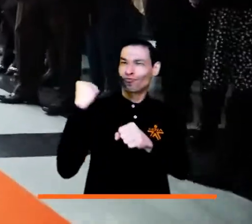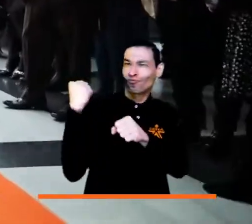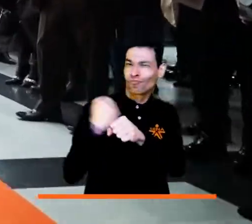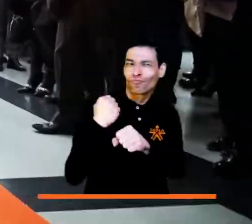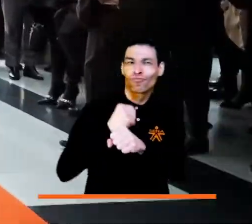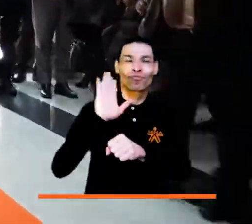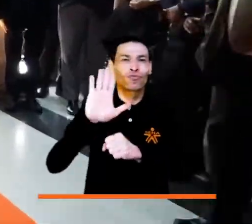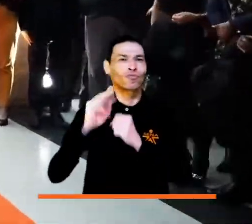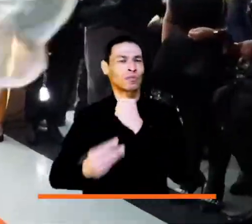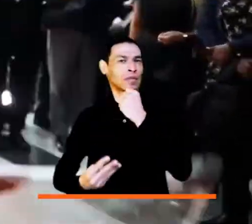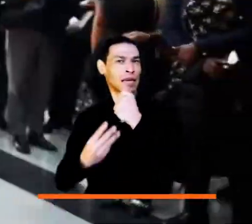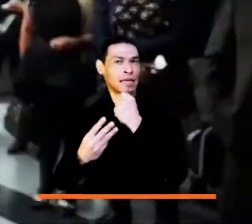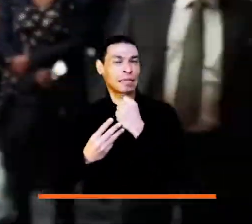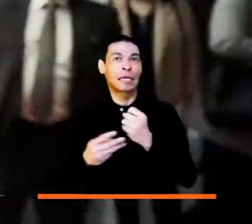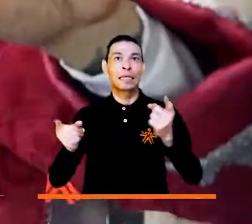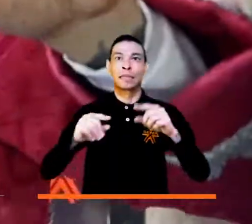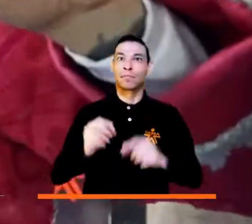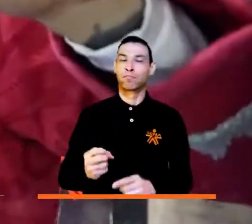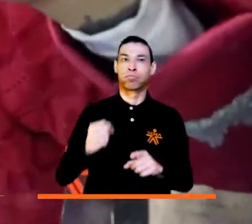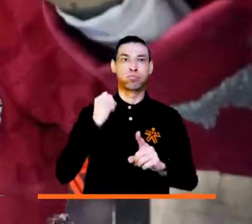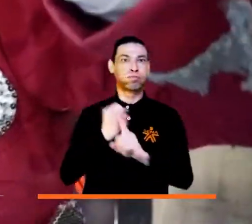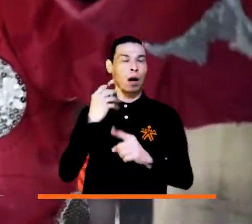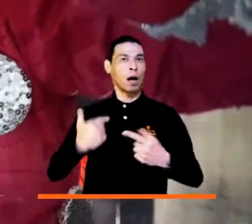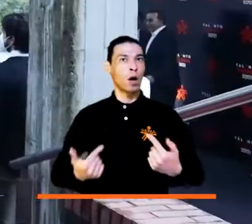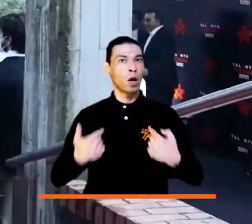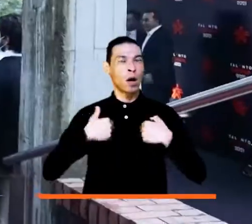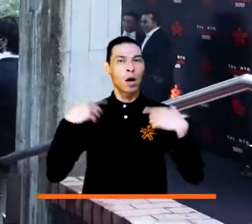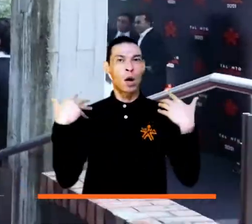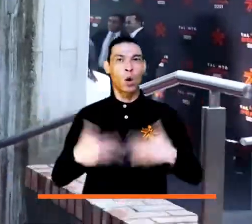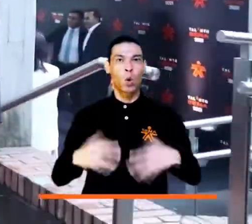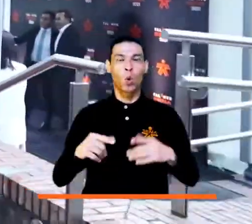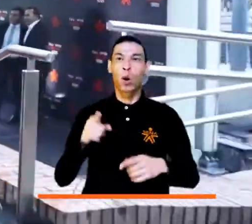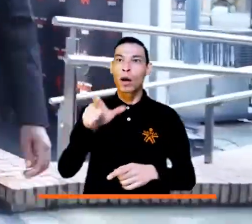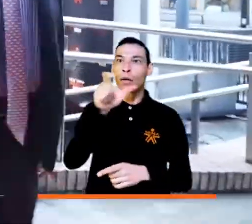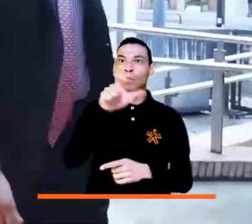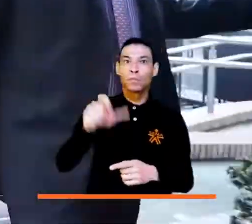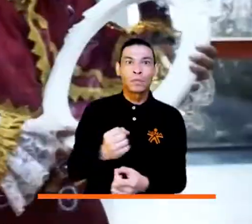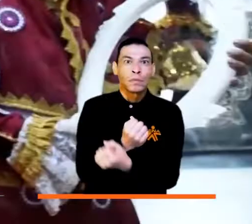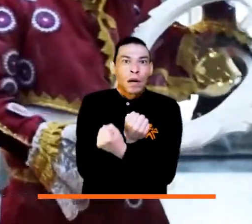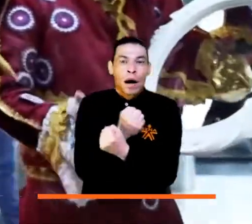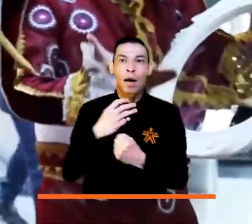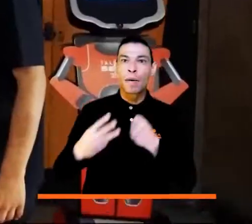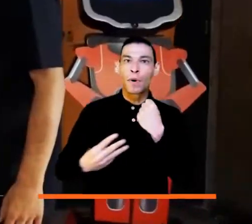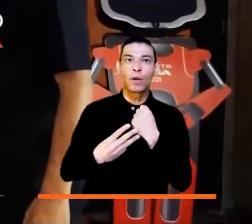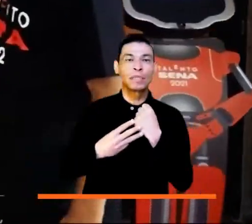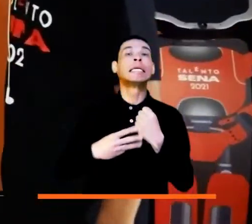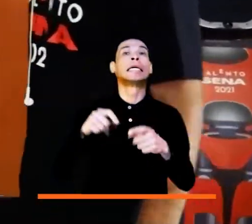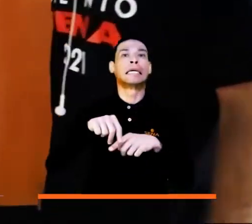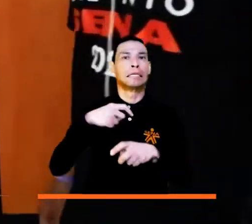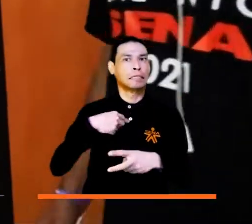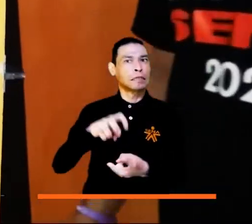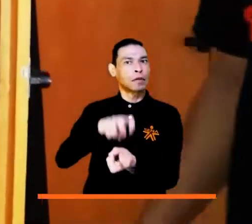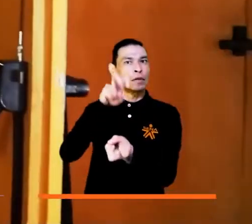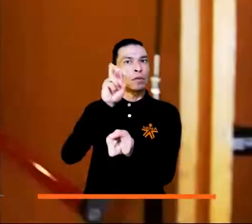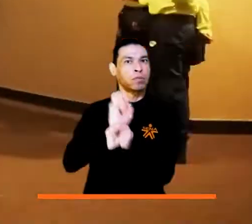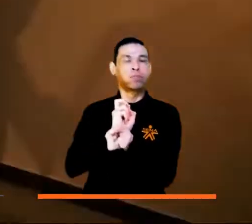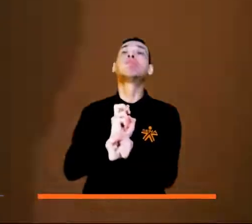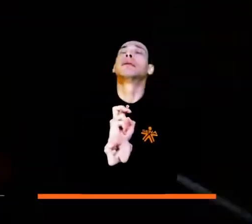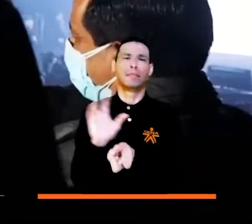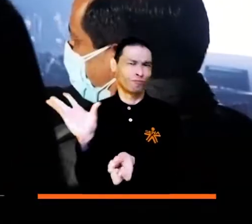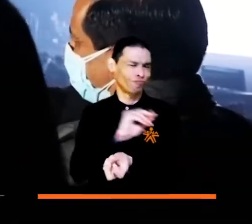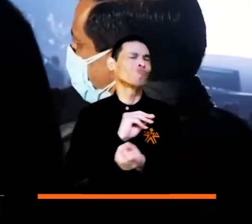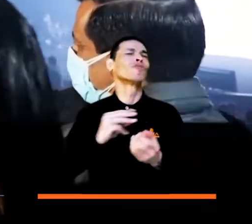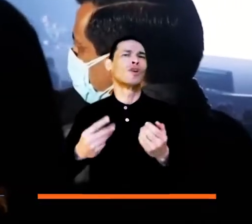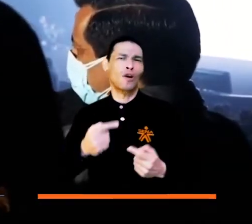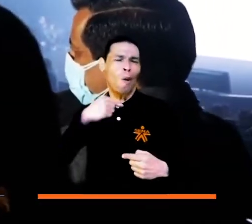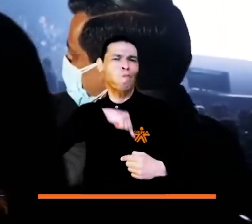SENA y lo que más me impactó es el cariño que le tiene la gente a la institución. O sea, es una institución de verdad